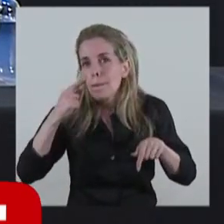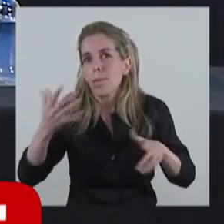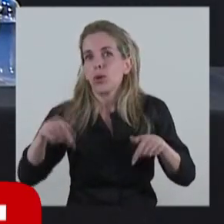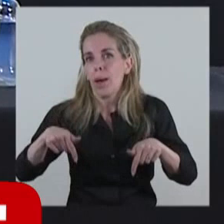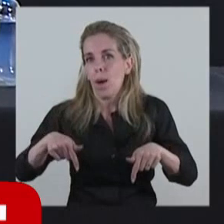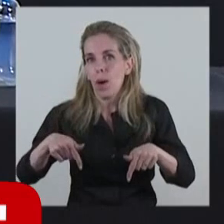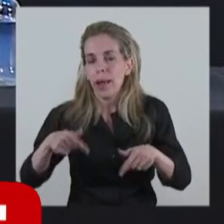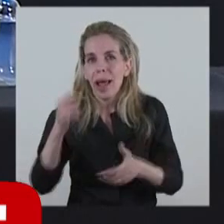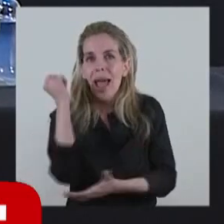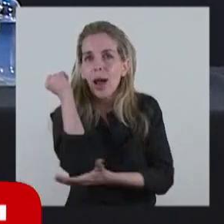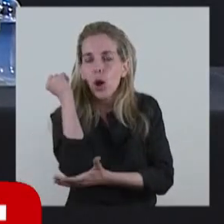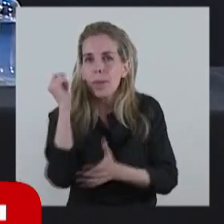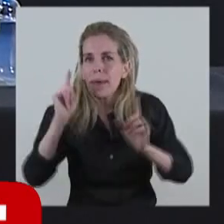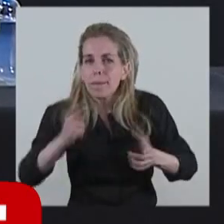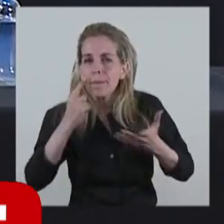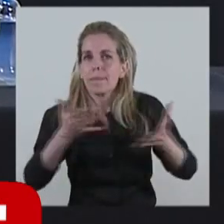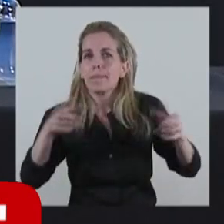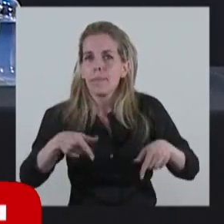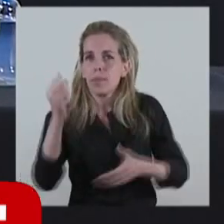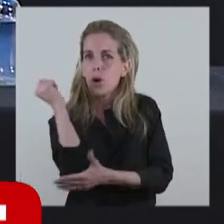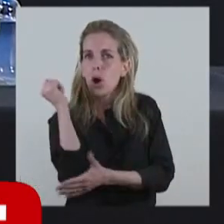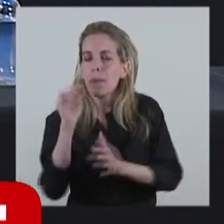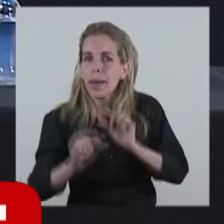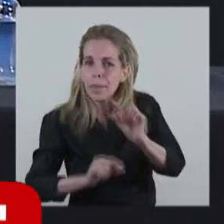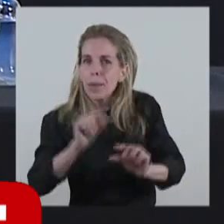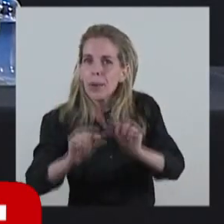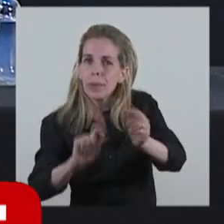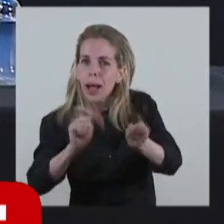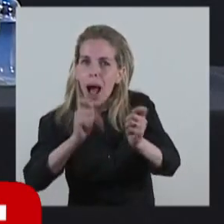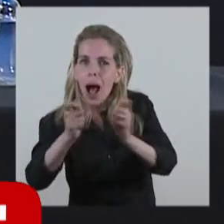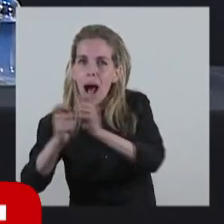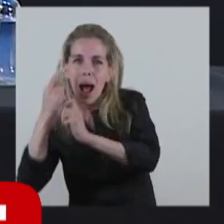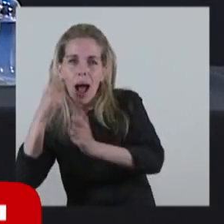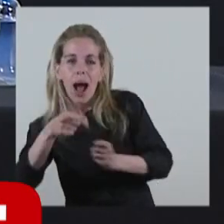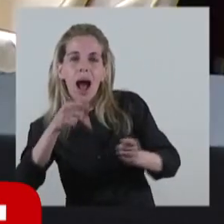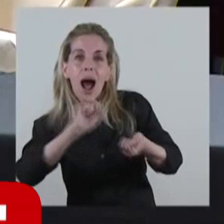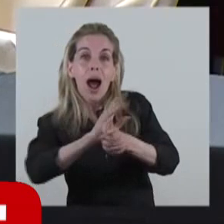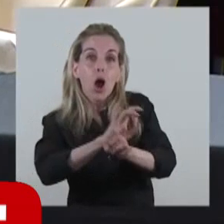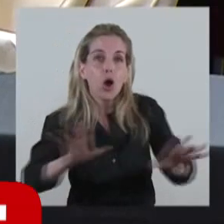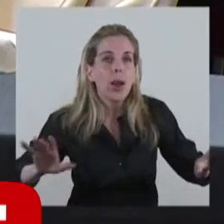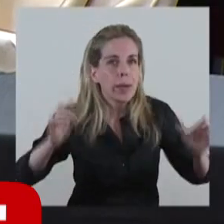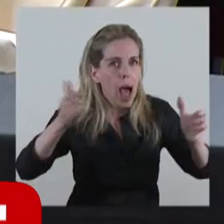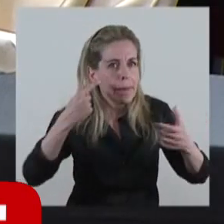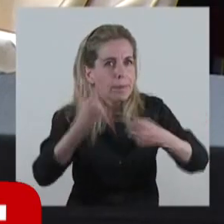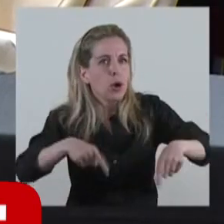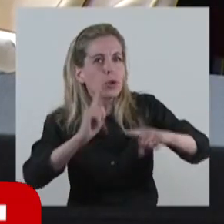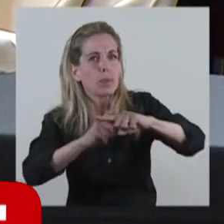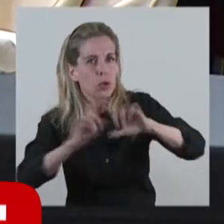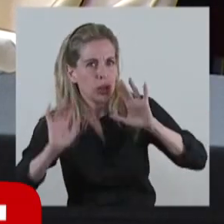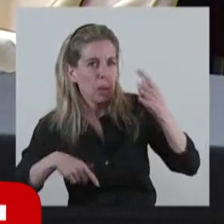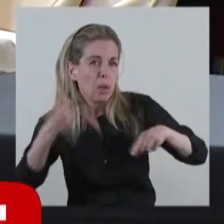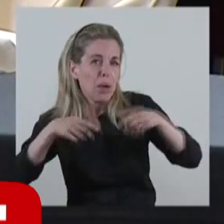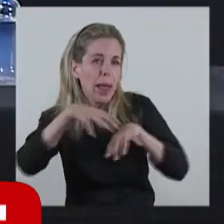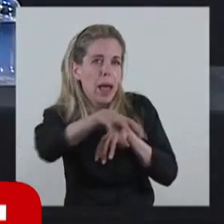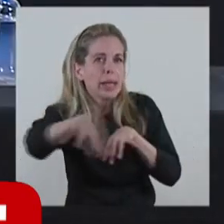también la economía está mostrando una capacidad de ir adaptándose a la pandemia. y muestra signos positivos. En distintos sectores, hay otros sectores